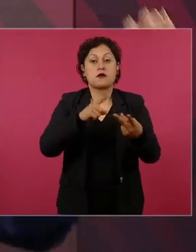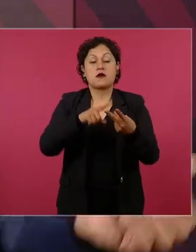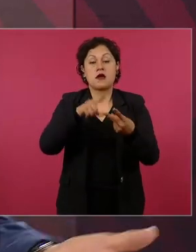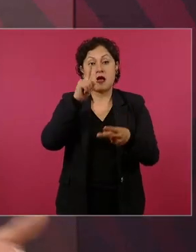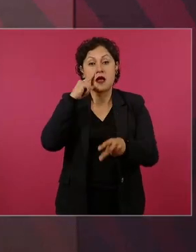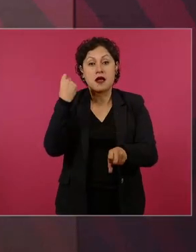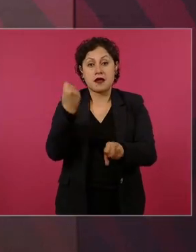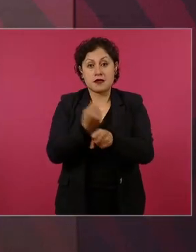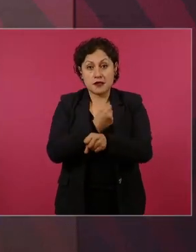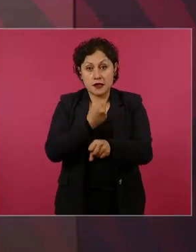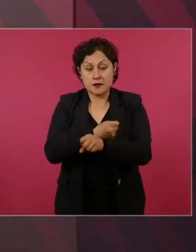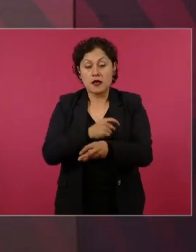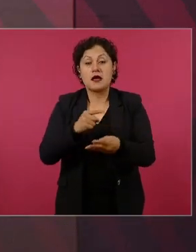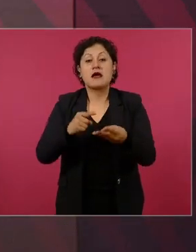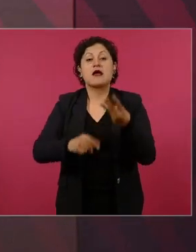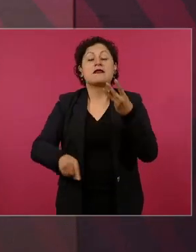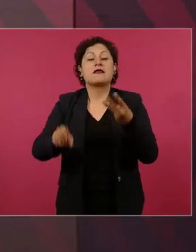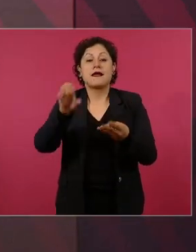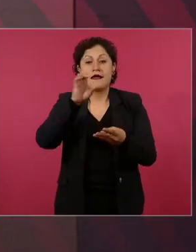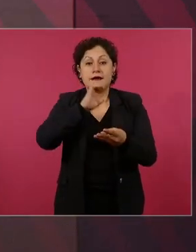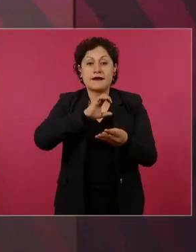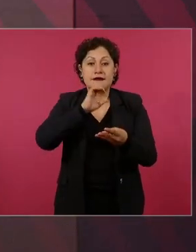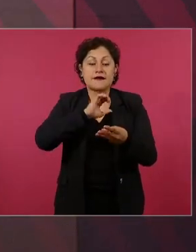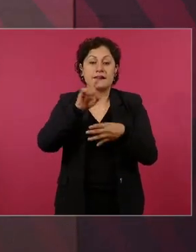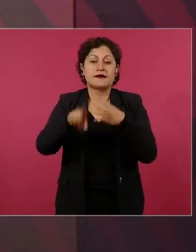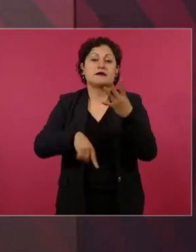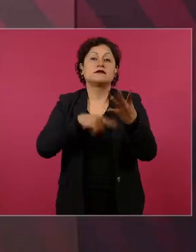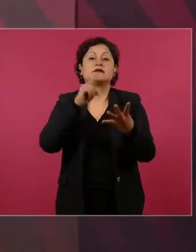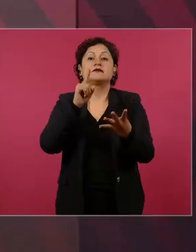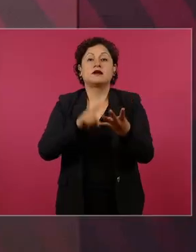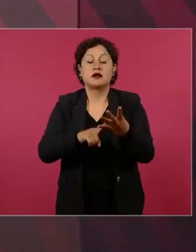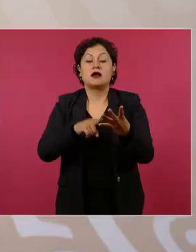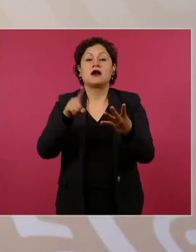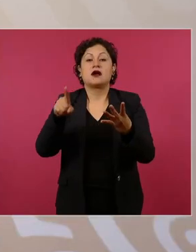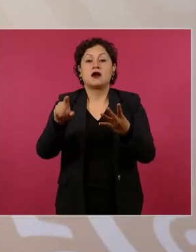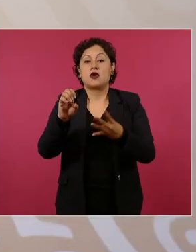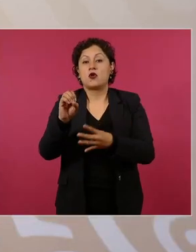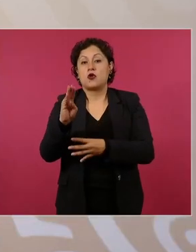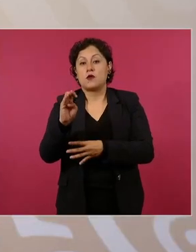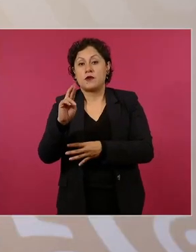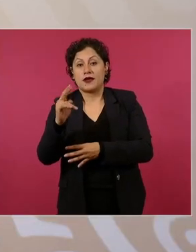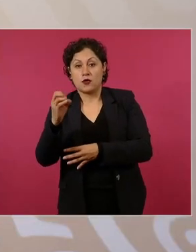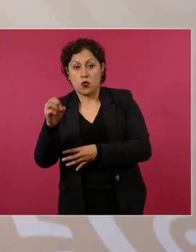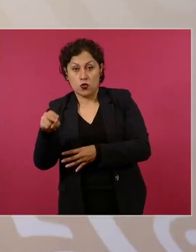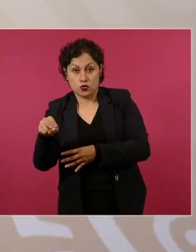Carranza, Obregón, se va Carranza y Obregón a